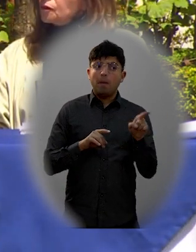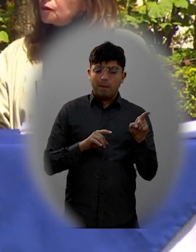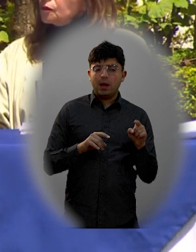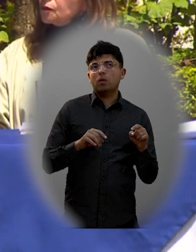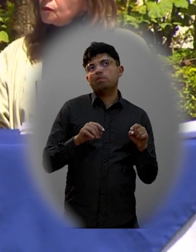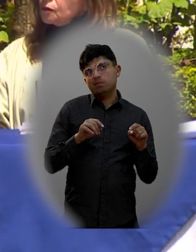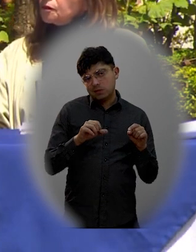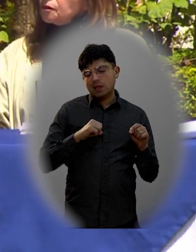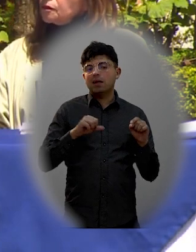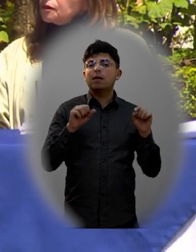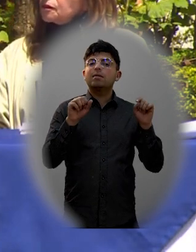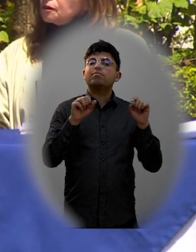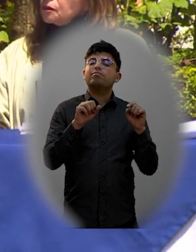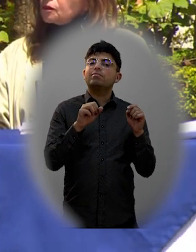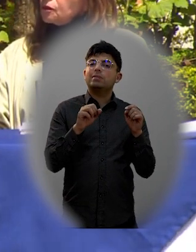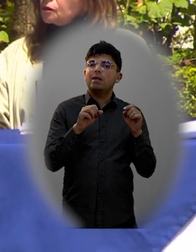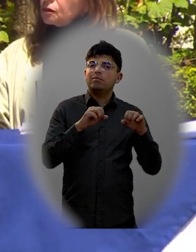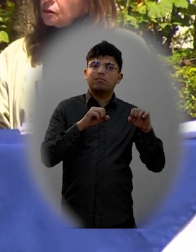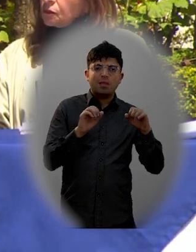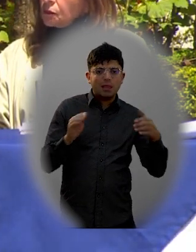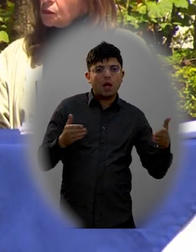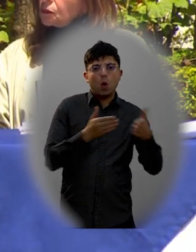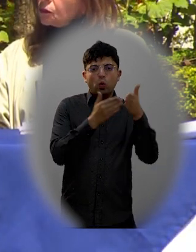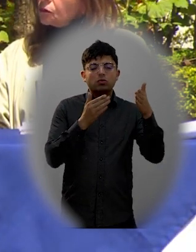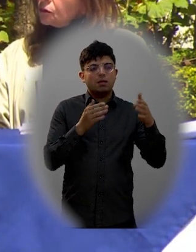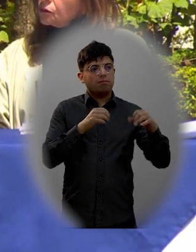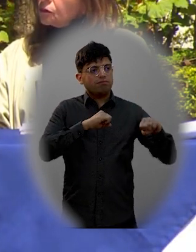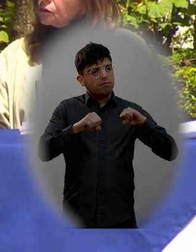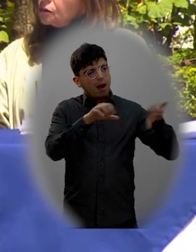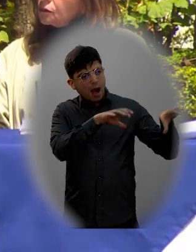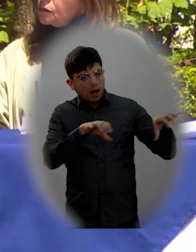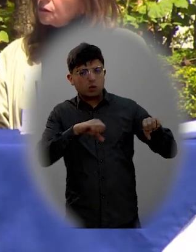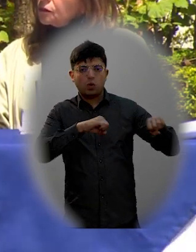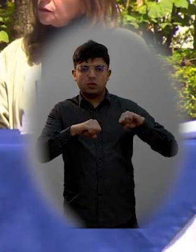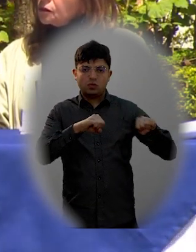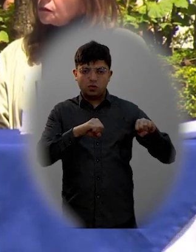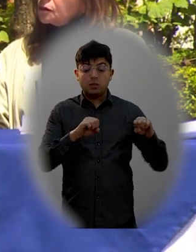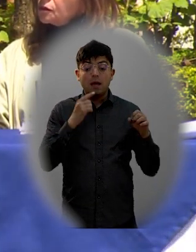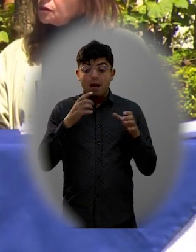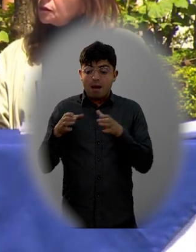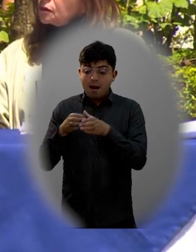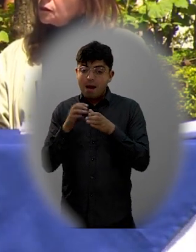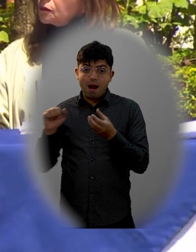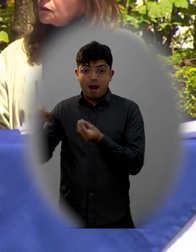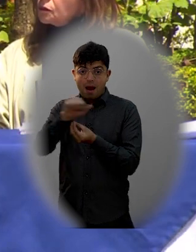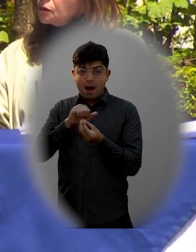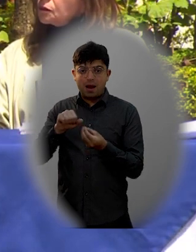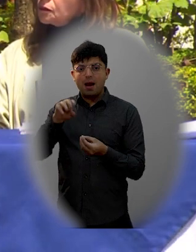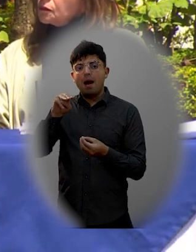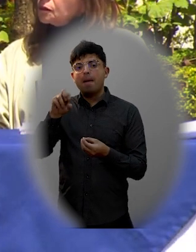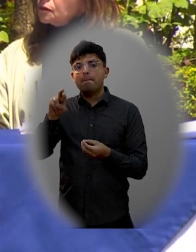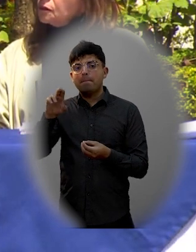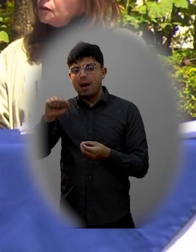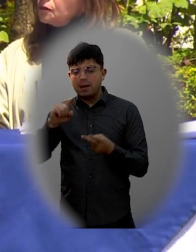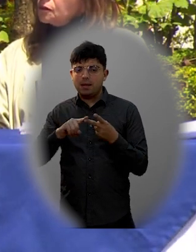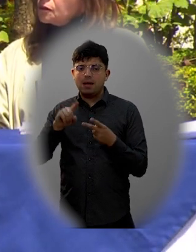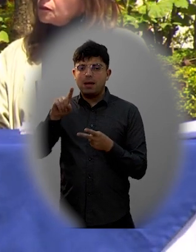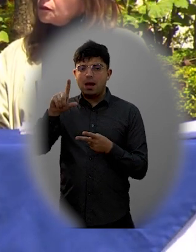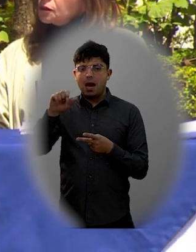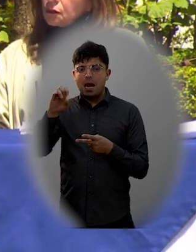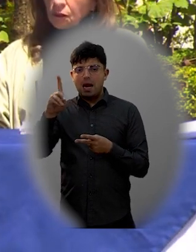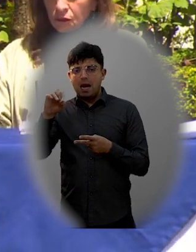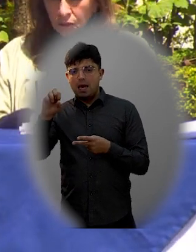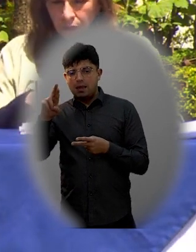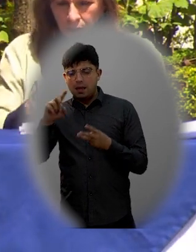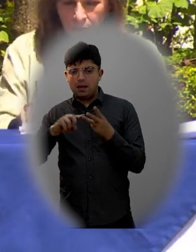contenido político de denuncia y de actuación. Entonces, para la juntanza, para María Alejandra, Leider y María,